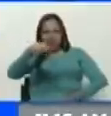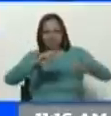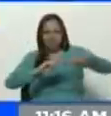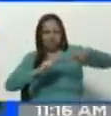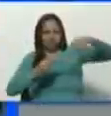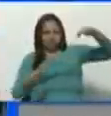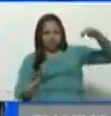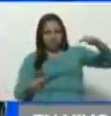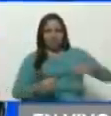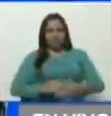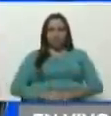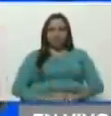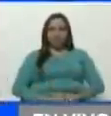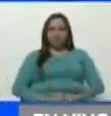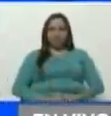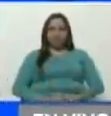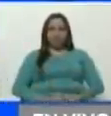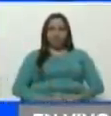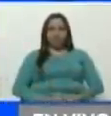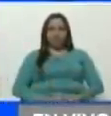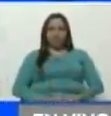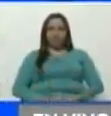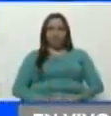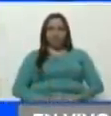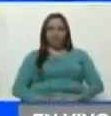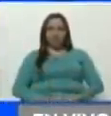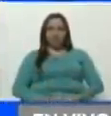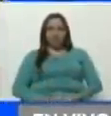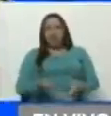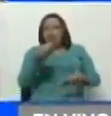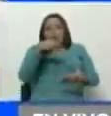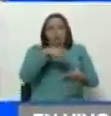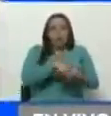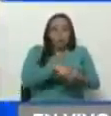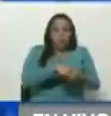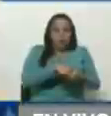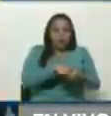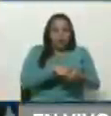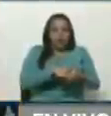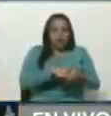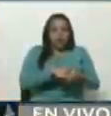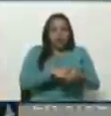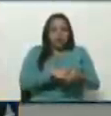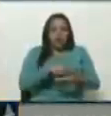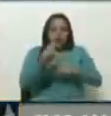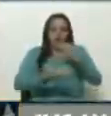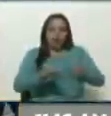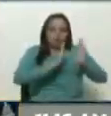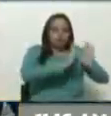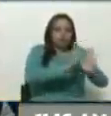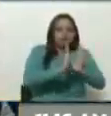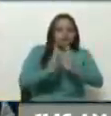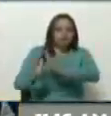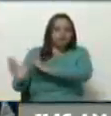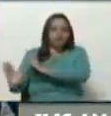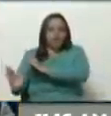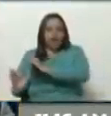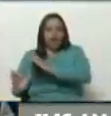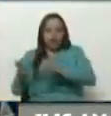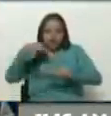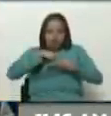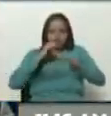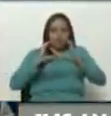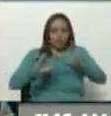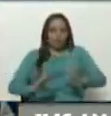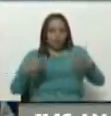desoxirribonucleico, el DNA, que guarda la armonía de todas las partes de nuestro cuerpo.